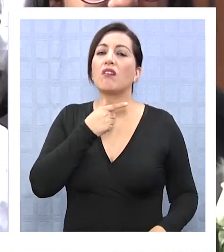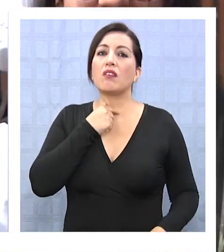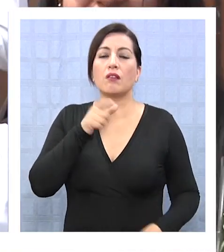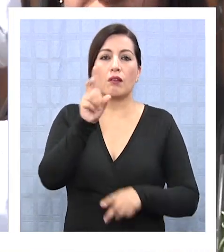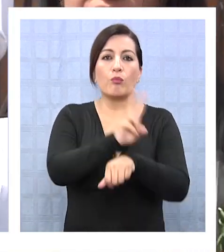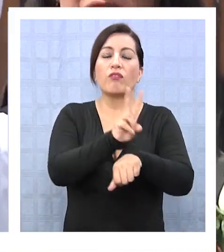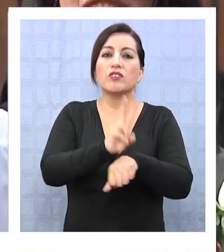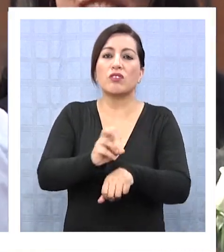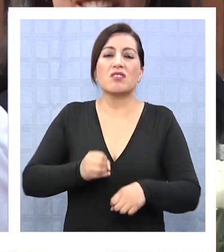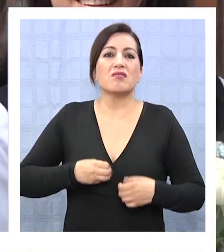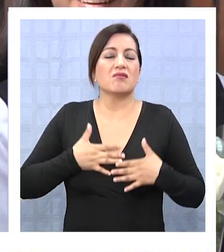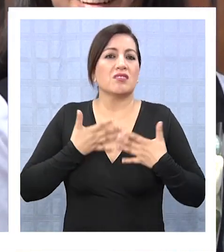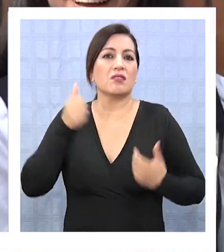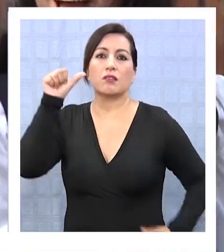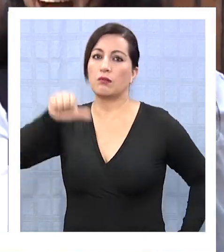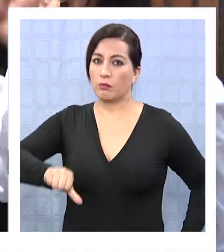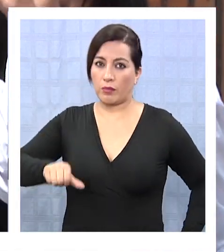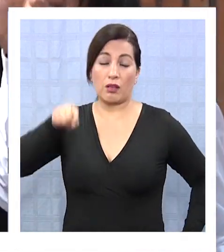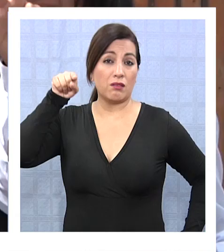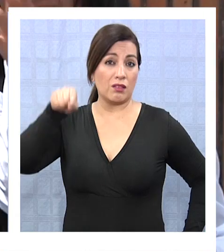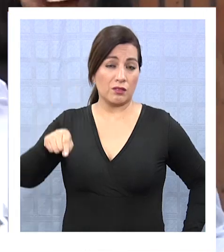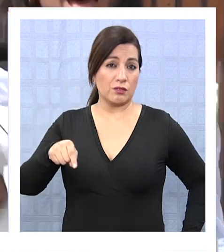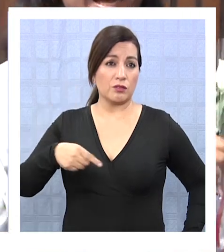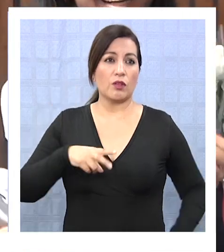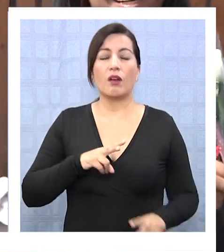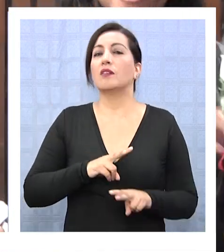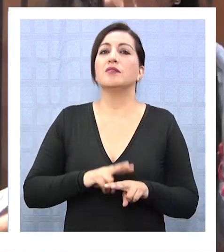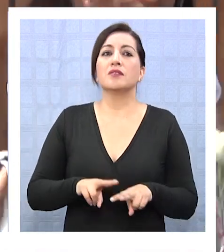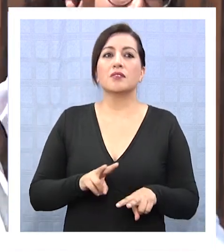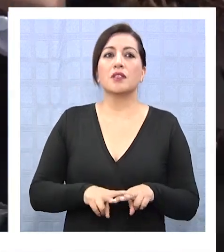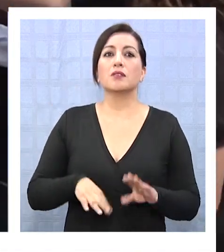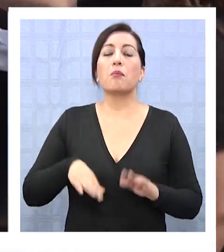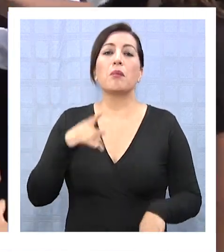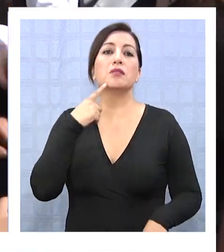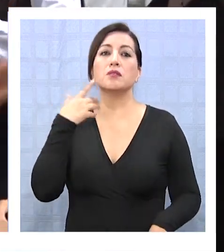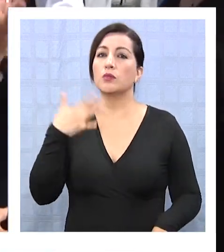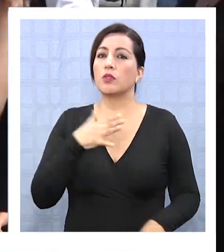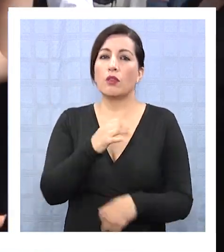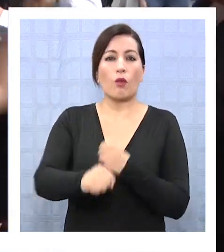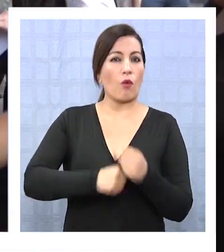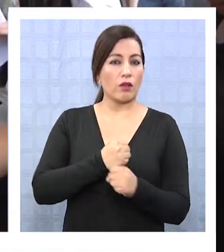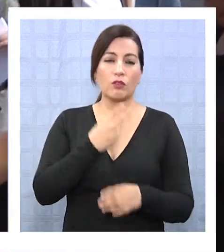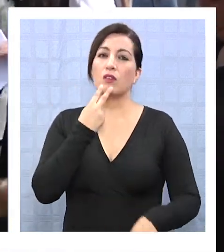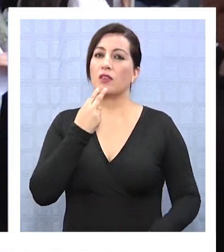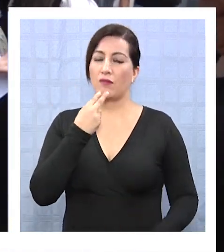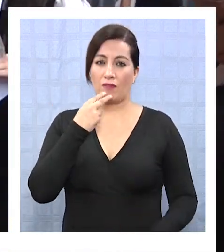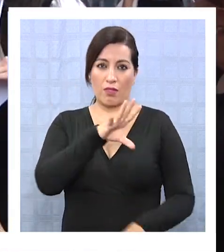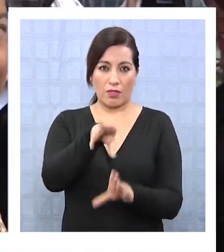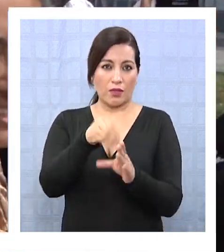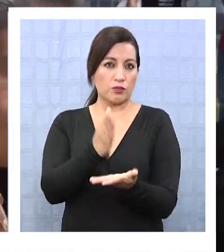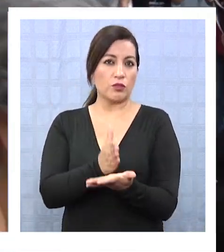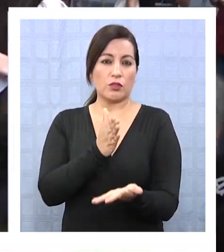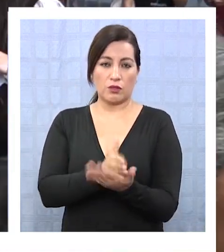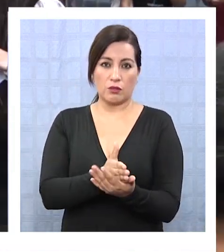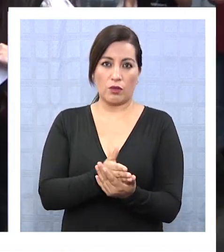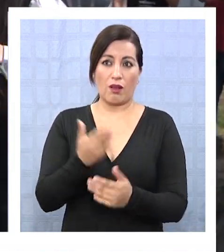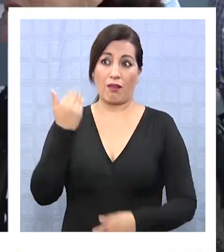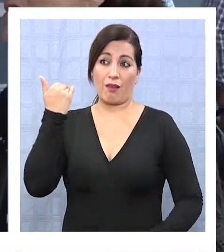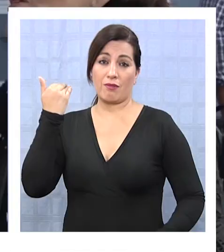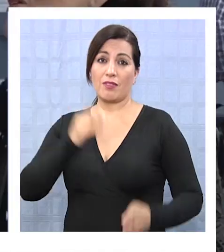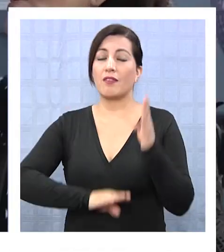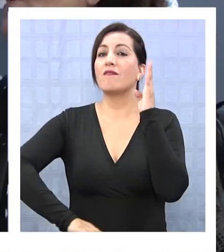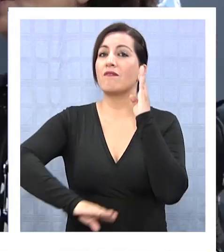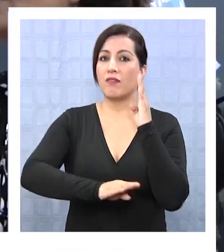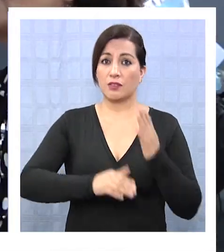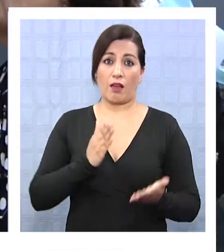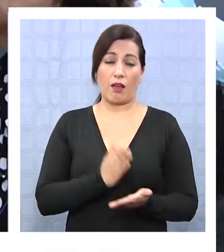de causar molestia alguna. Pero la medida les quitó el instante más emotivo de los años vividos en ese establecimiento, desde la